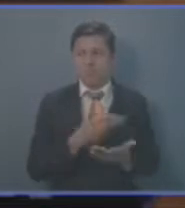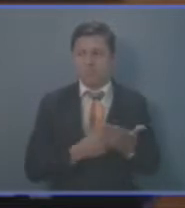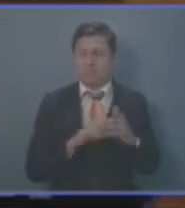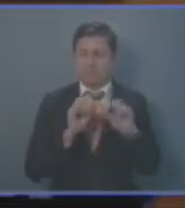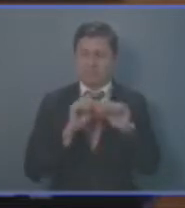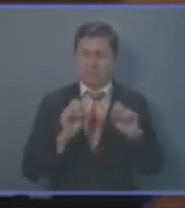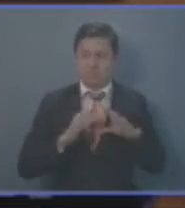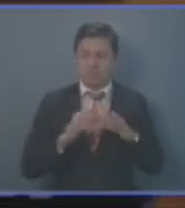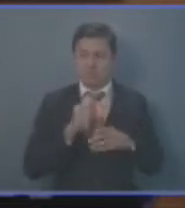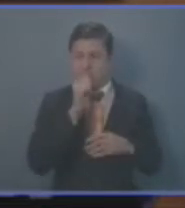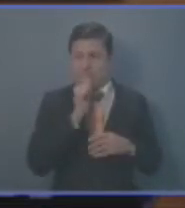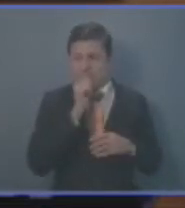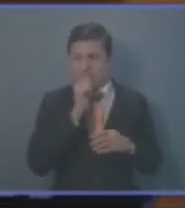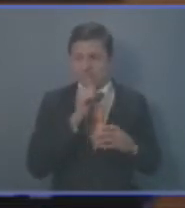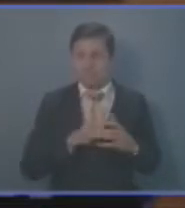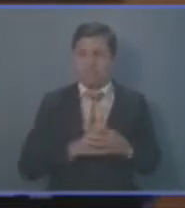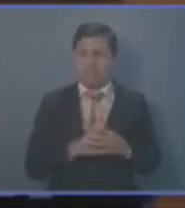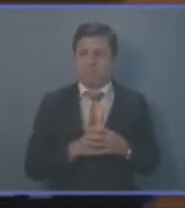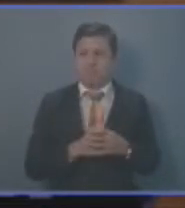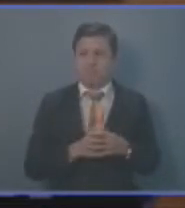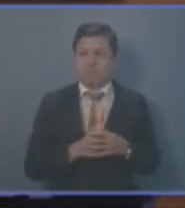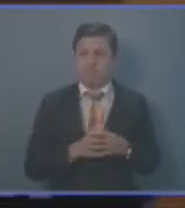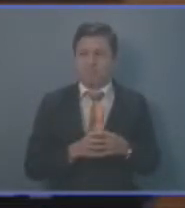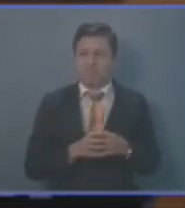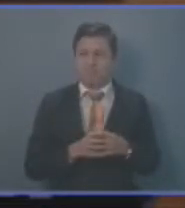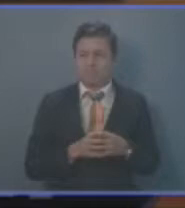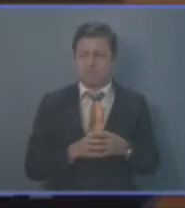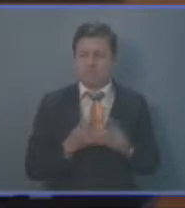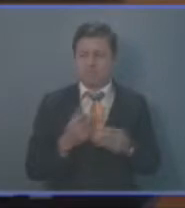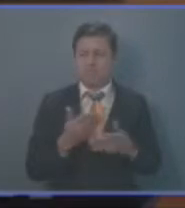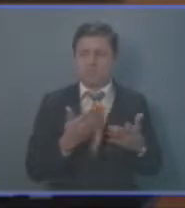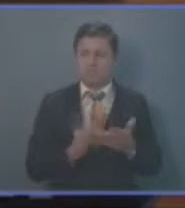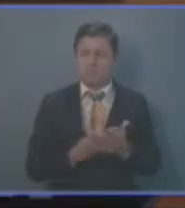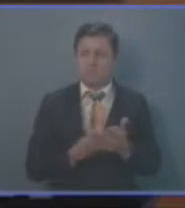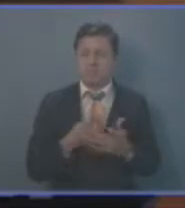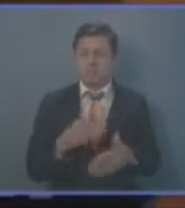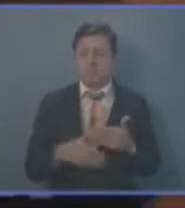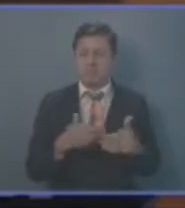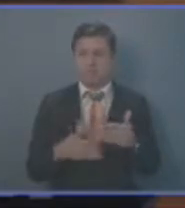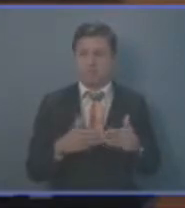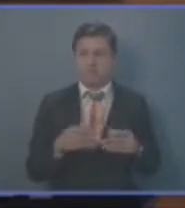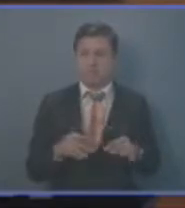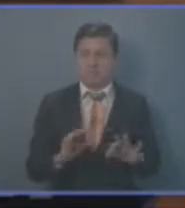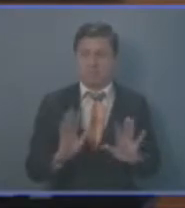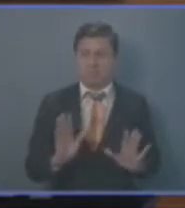y organizaciones sin fines de lucro, haciendo las recomendaciones pertinentes.